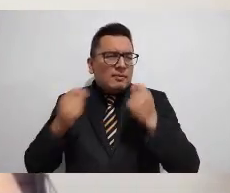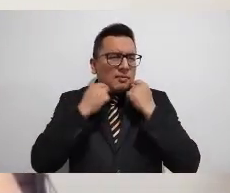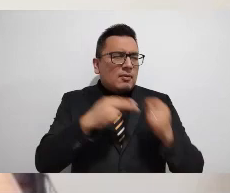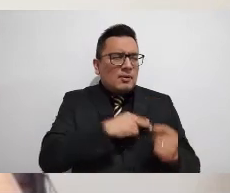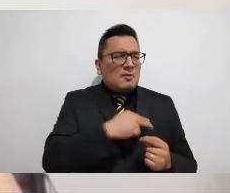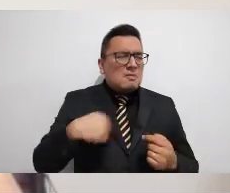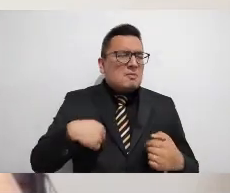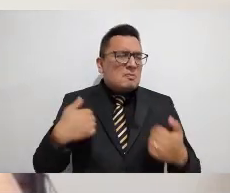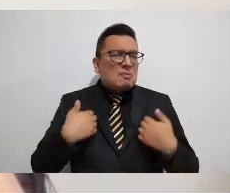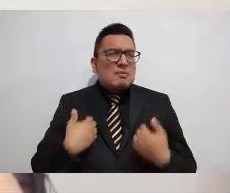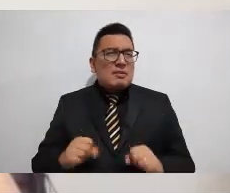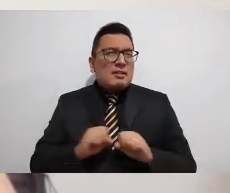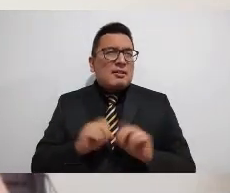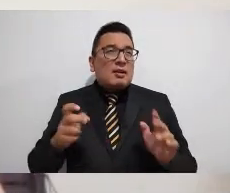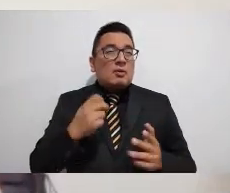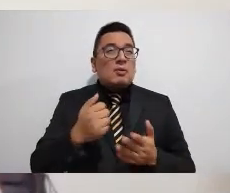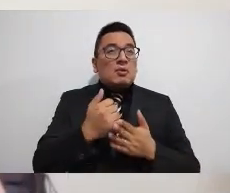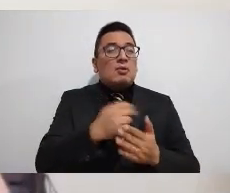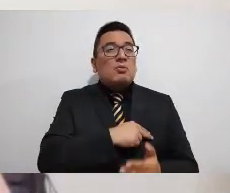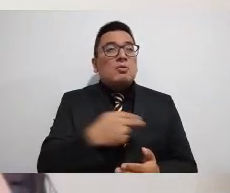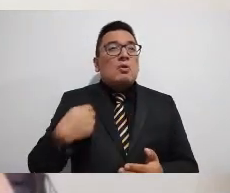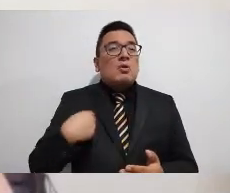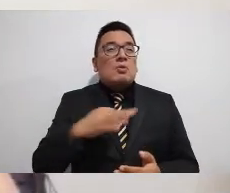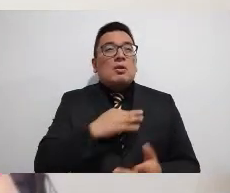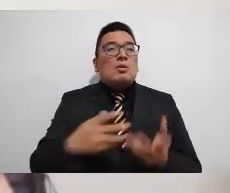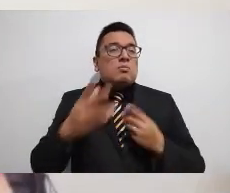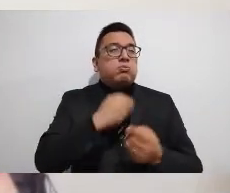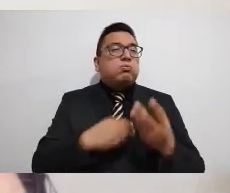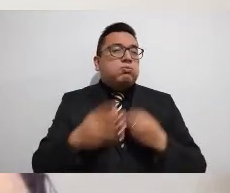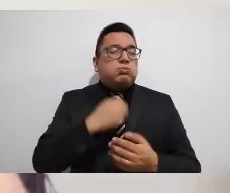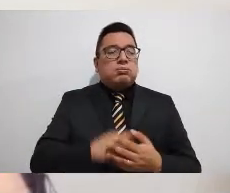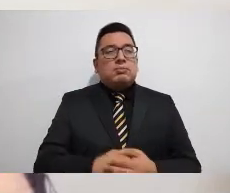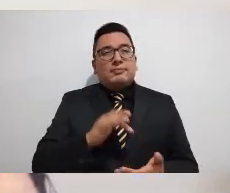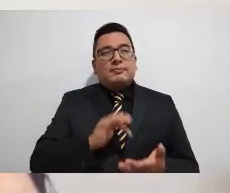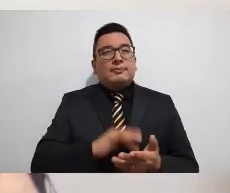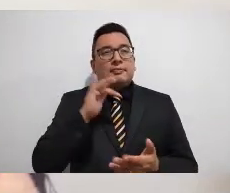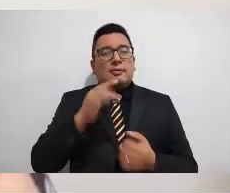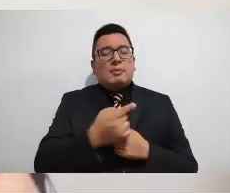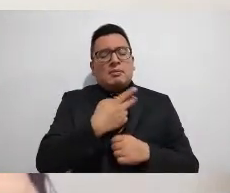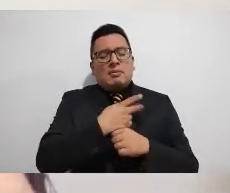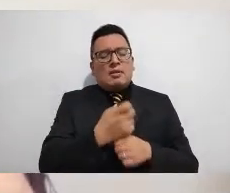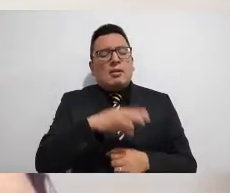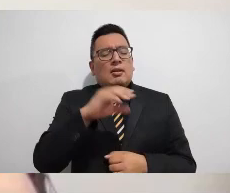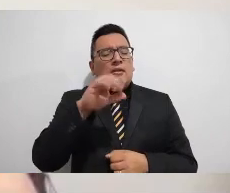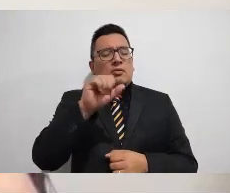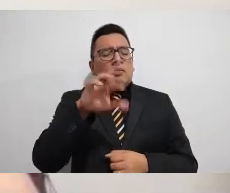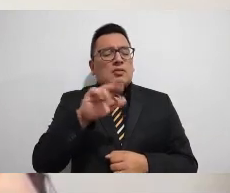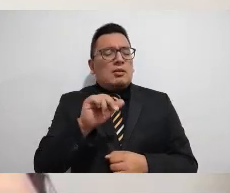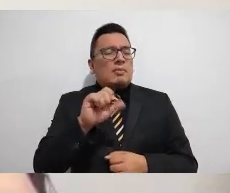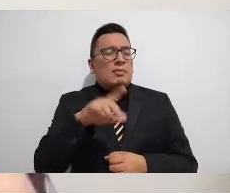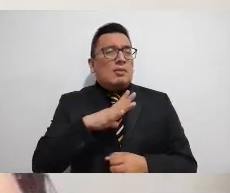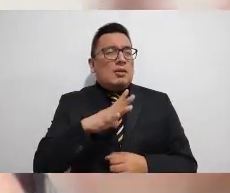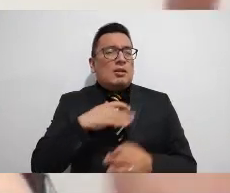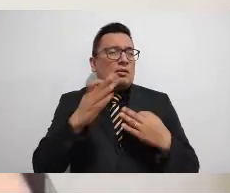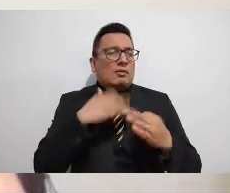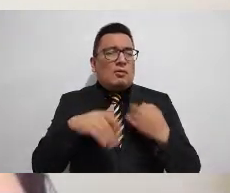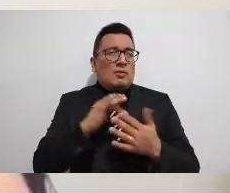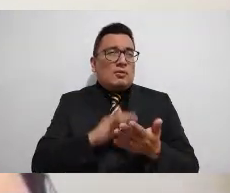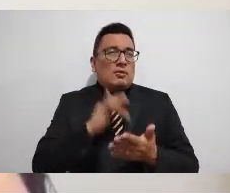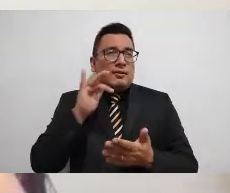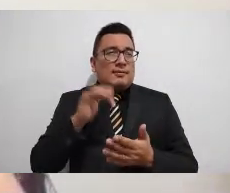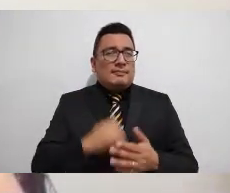lo que nos hace falta, como la empatía de comprender y aceptar la diferencia. Muchas gracias por la invitación, Oscar, y a todo el equipo CLE.